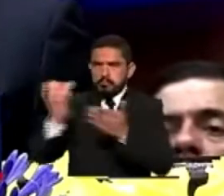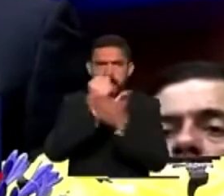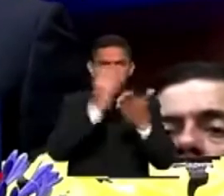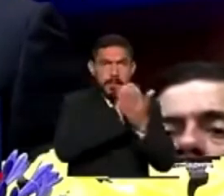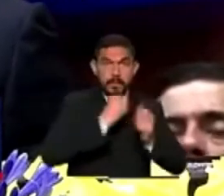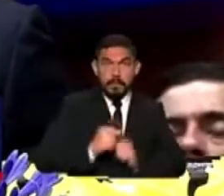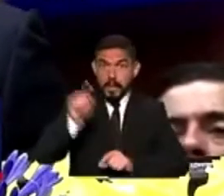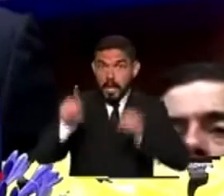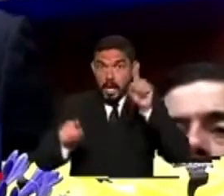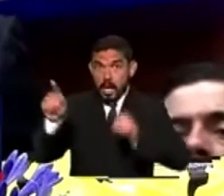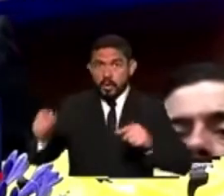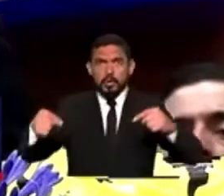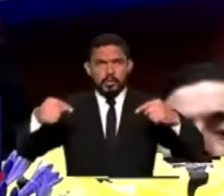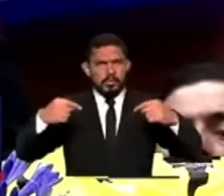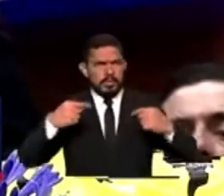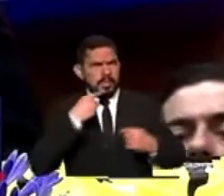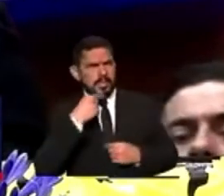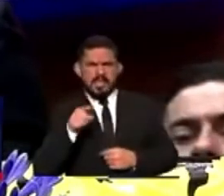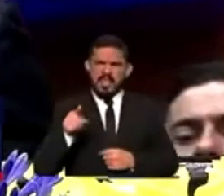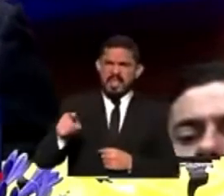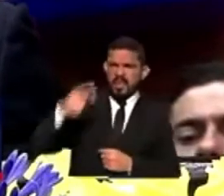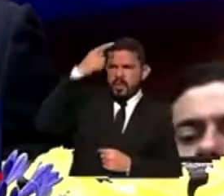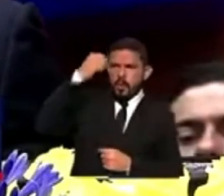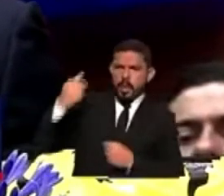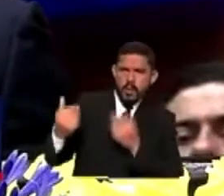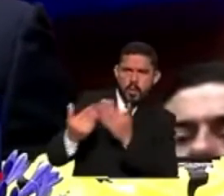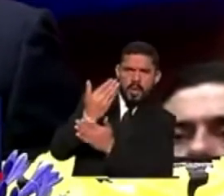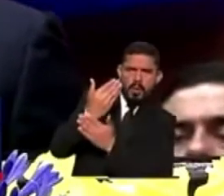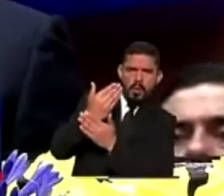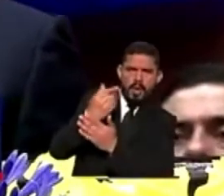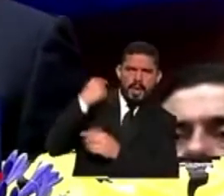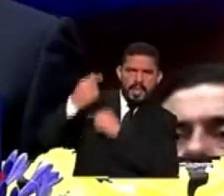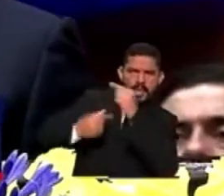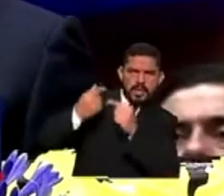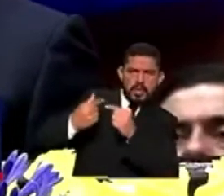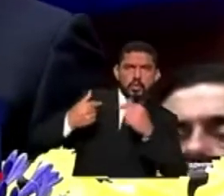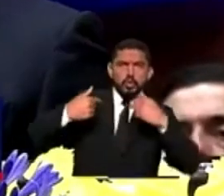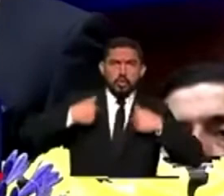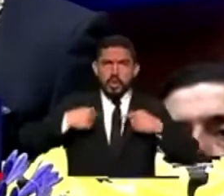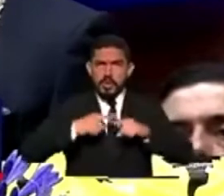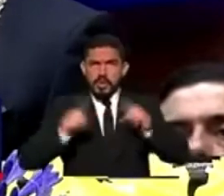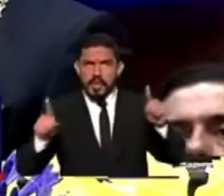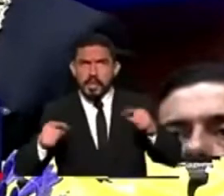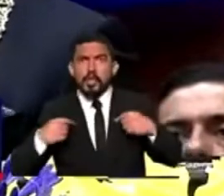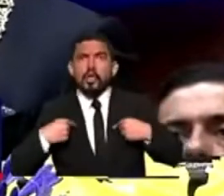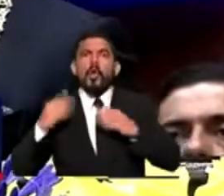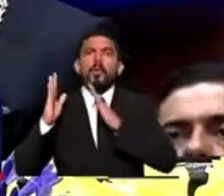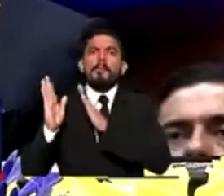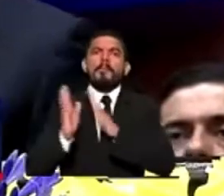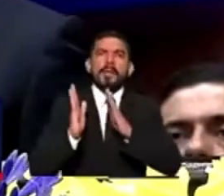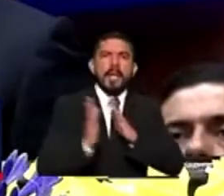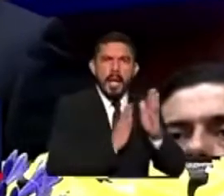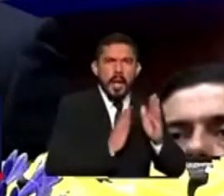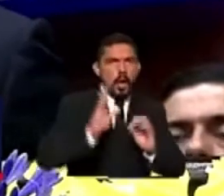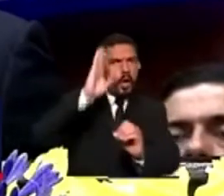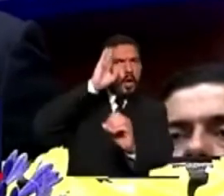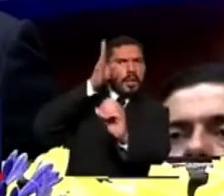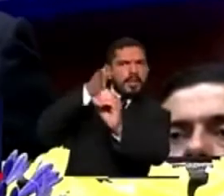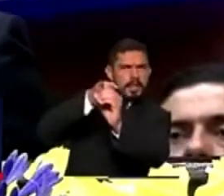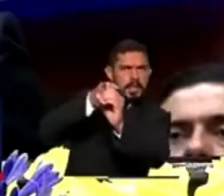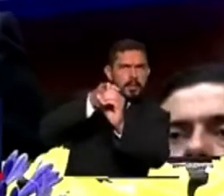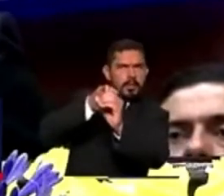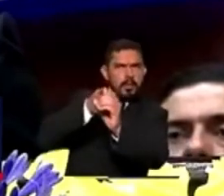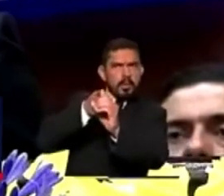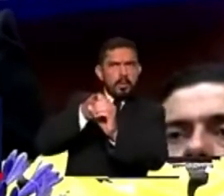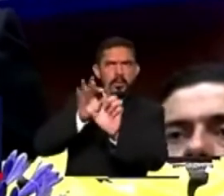Para muchos, soy una generación distinta. Si hay algo distinto en mí, es que me gusta planificar, ponernos objetivos y medir